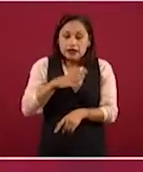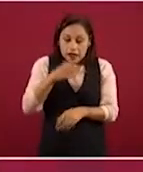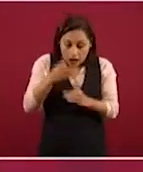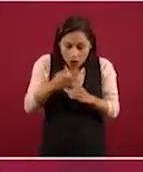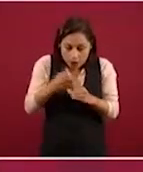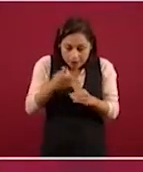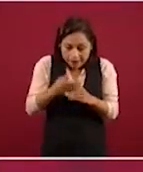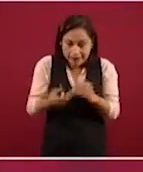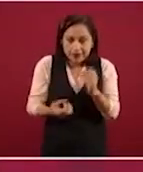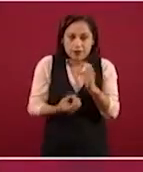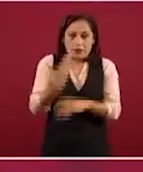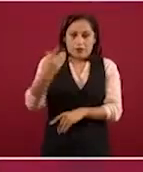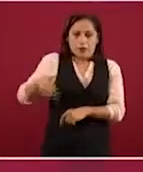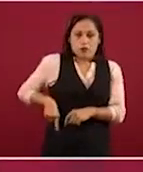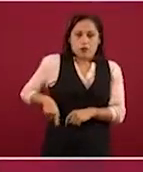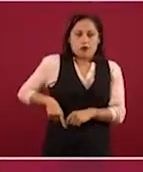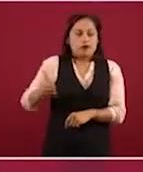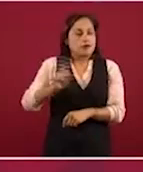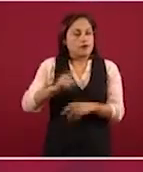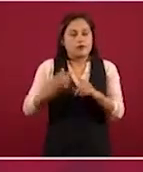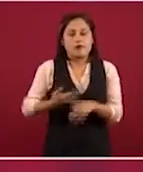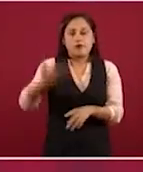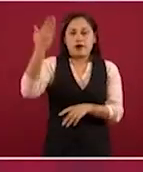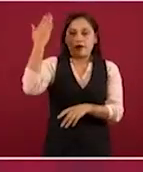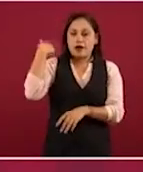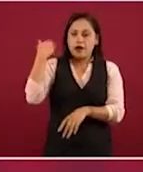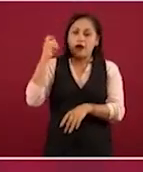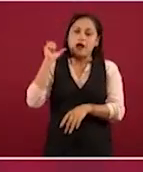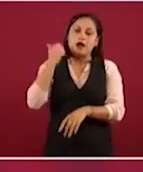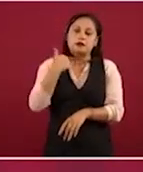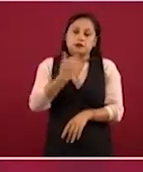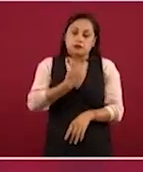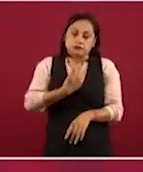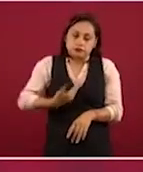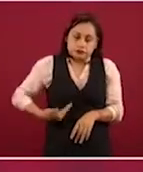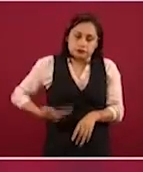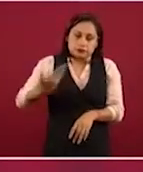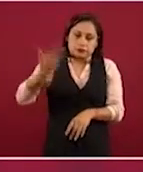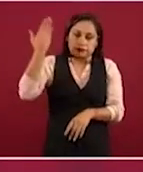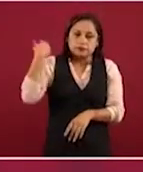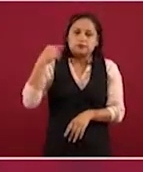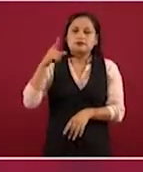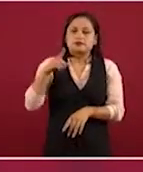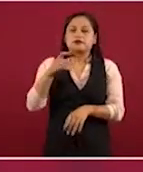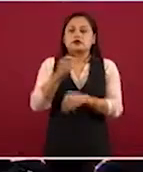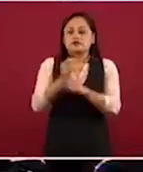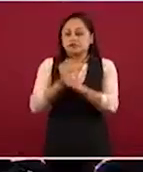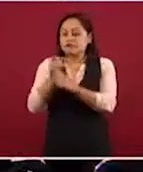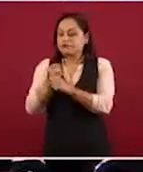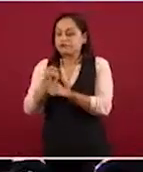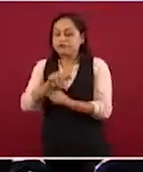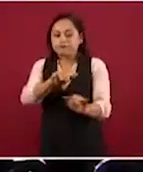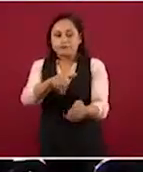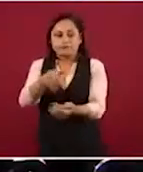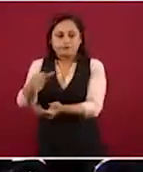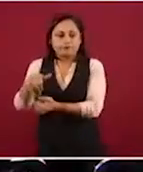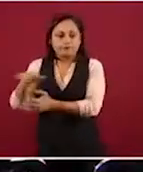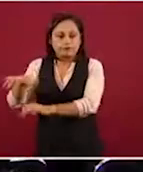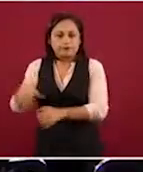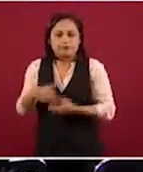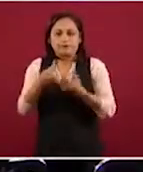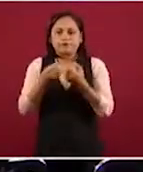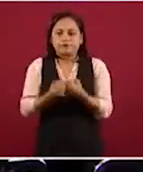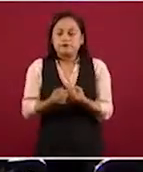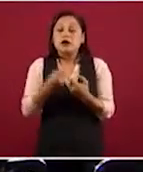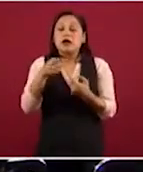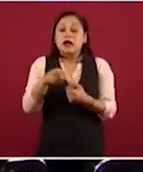recolectando. Esto es parte también de la información que tienen todas las dependencias. No nada más es